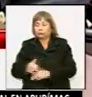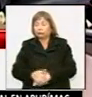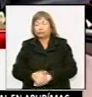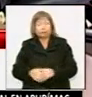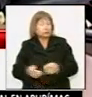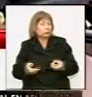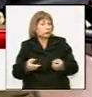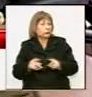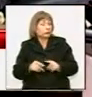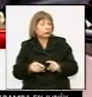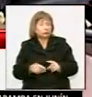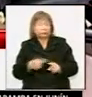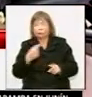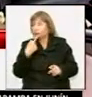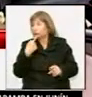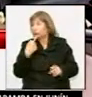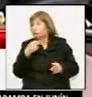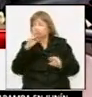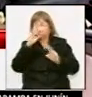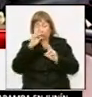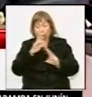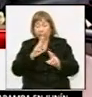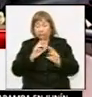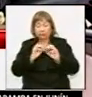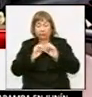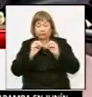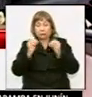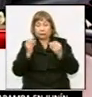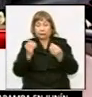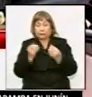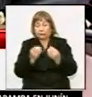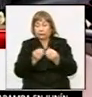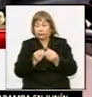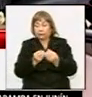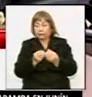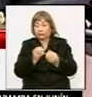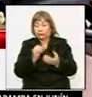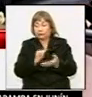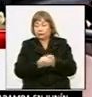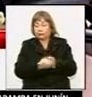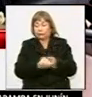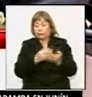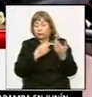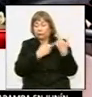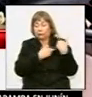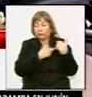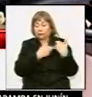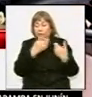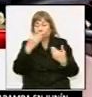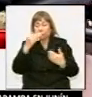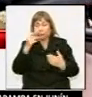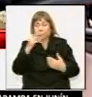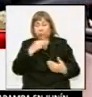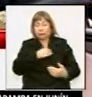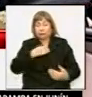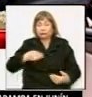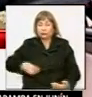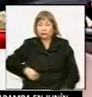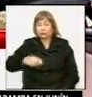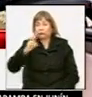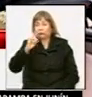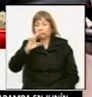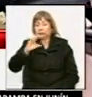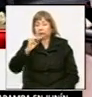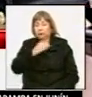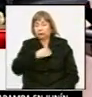cuando le digo que tenemos que respetar orgánicamente, es que hay responsabilidades. Ministro, viceministro,